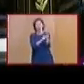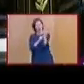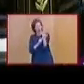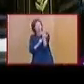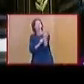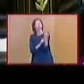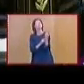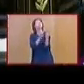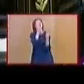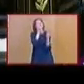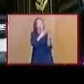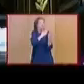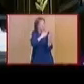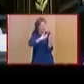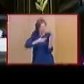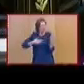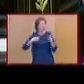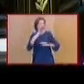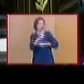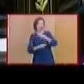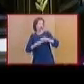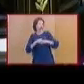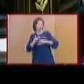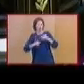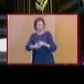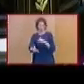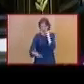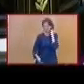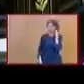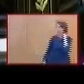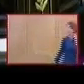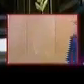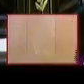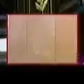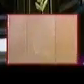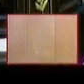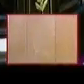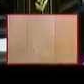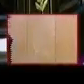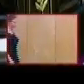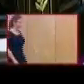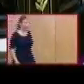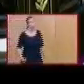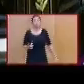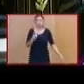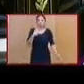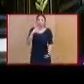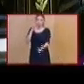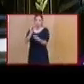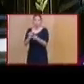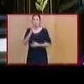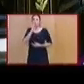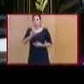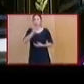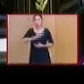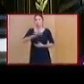hacernos en el futuro. Estoy de acuerdo, porque me lo conozco, con